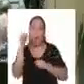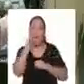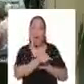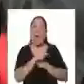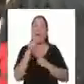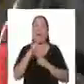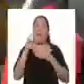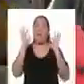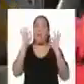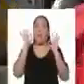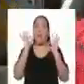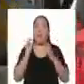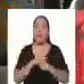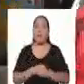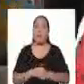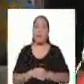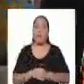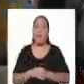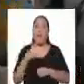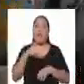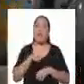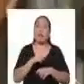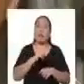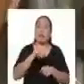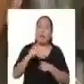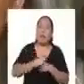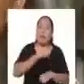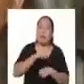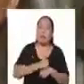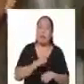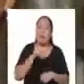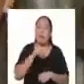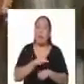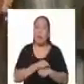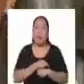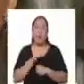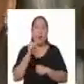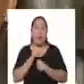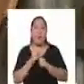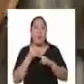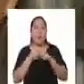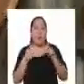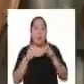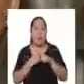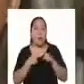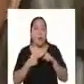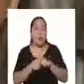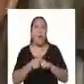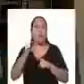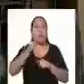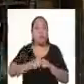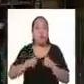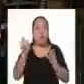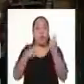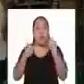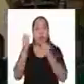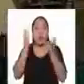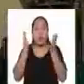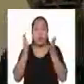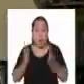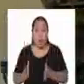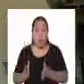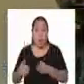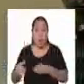¿no? Hay muchos casos donde los comerciantes ambulantes están organizados por cuadra, por calle,